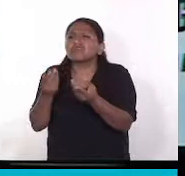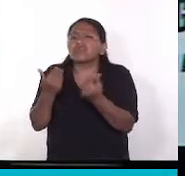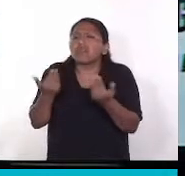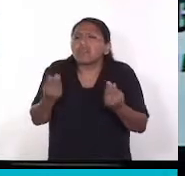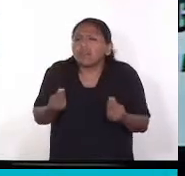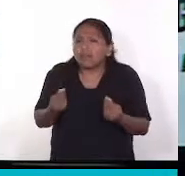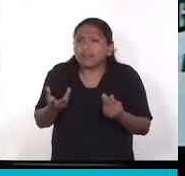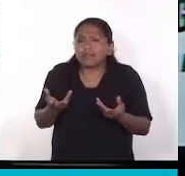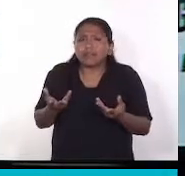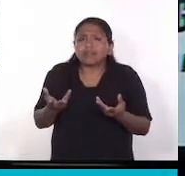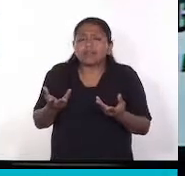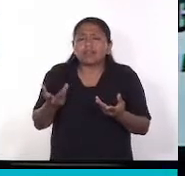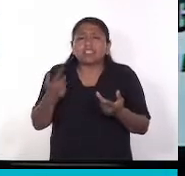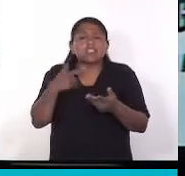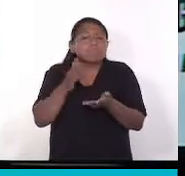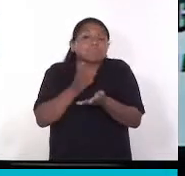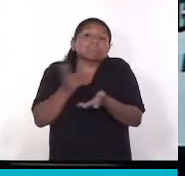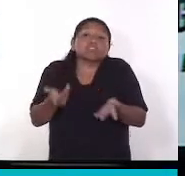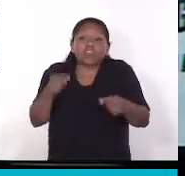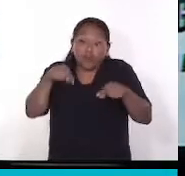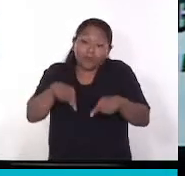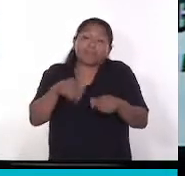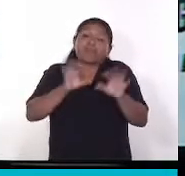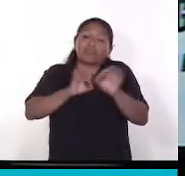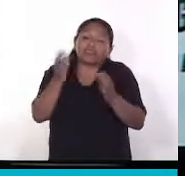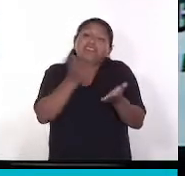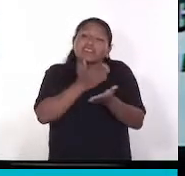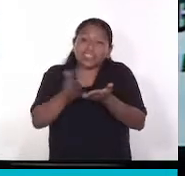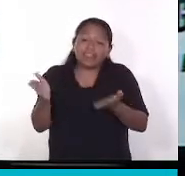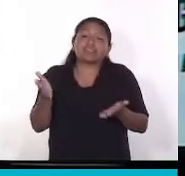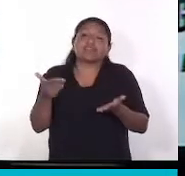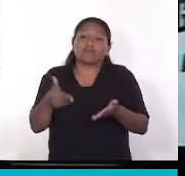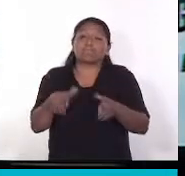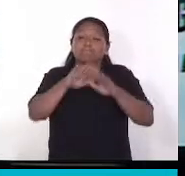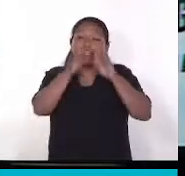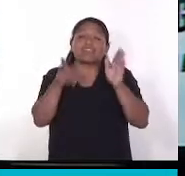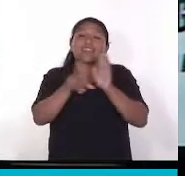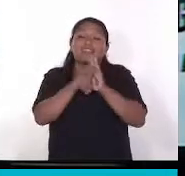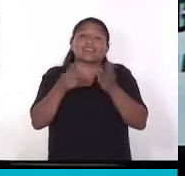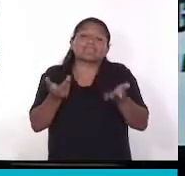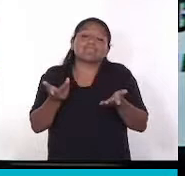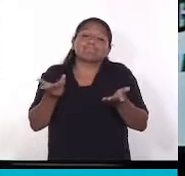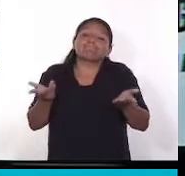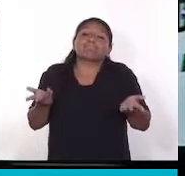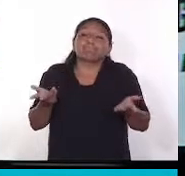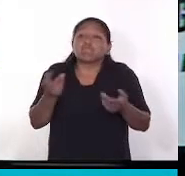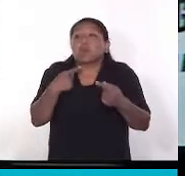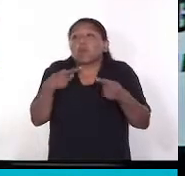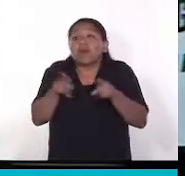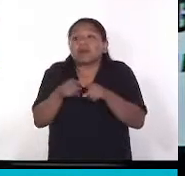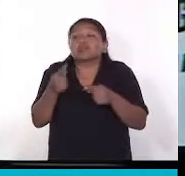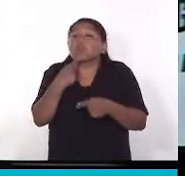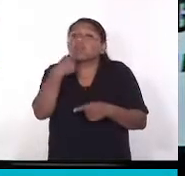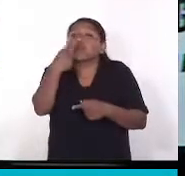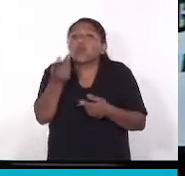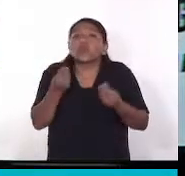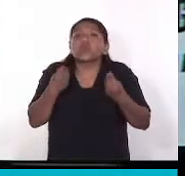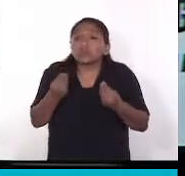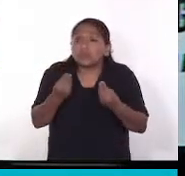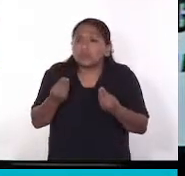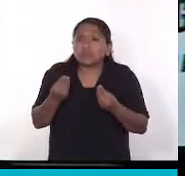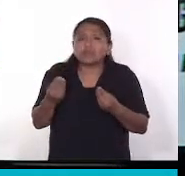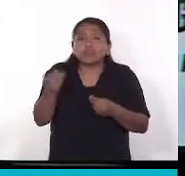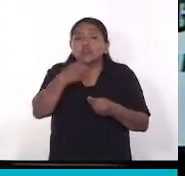que cabe y se ha rechazado hoy en esta legislatura, aunque sea hacernos esa pregunta. ¿Qué medidas tendríamos que